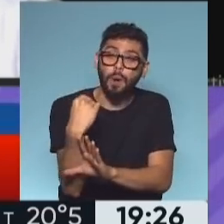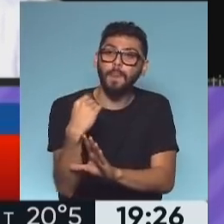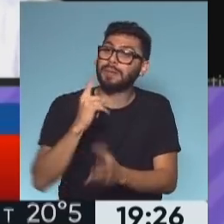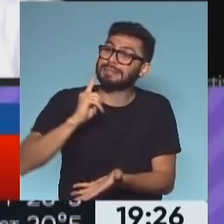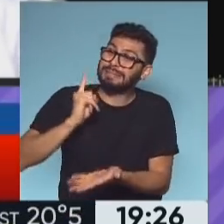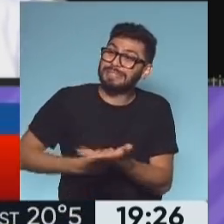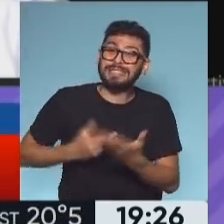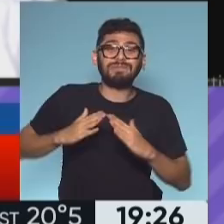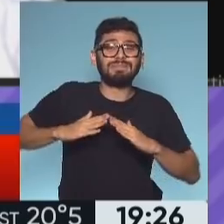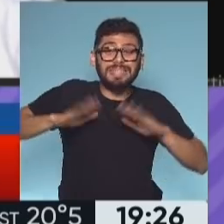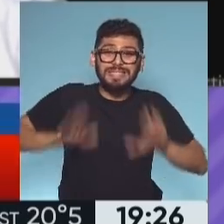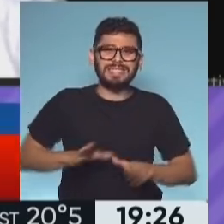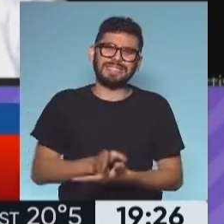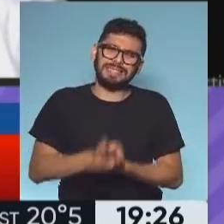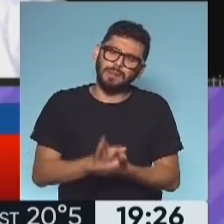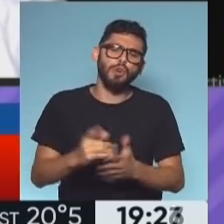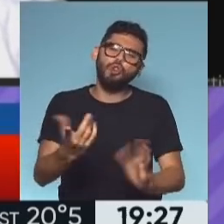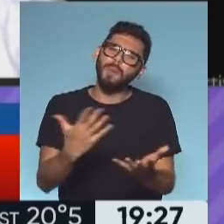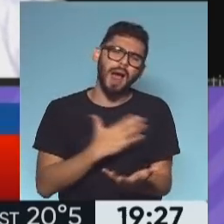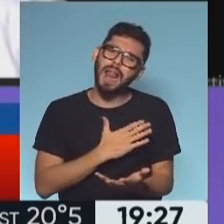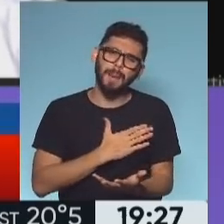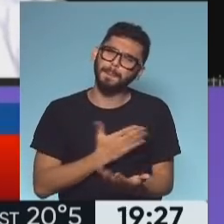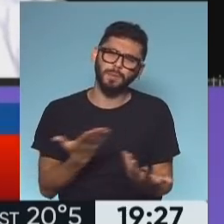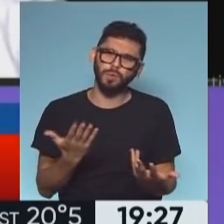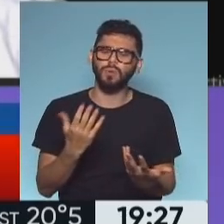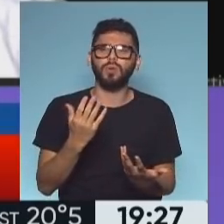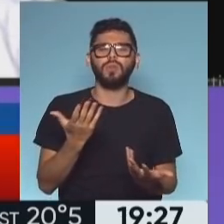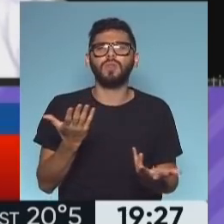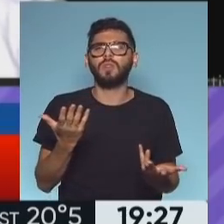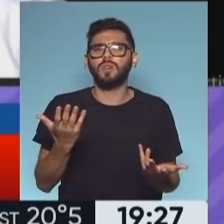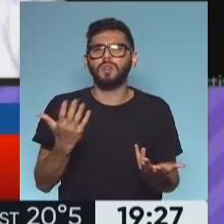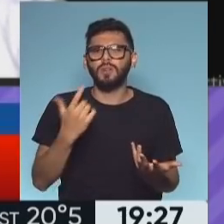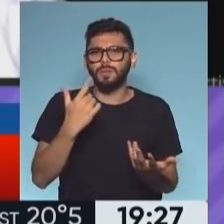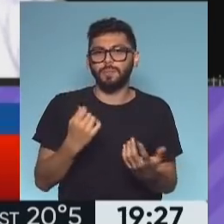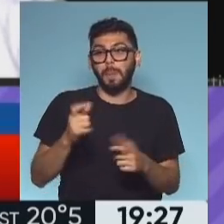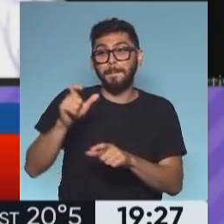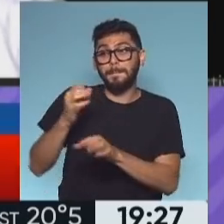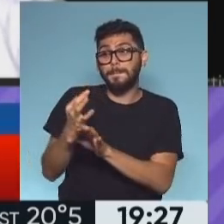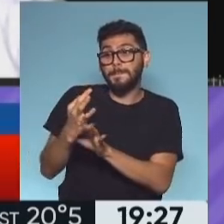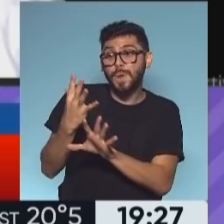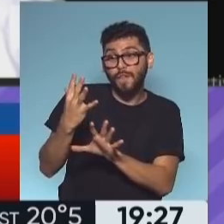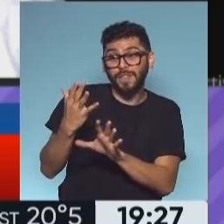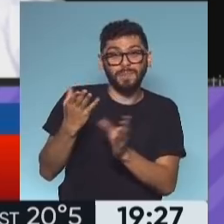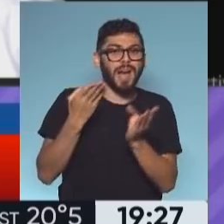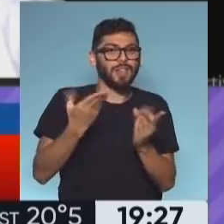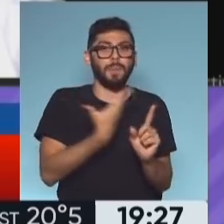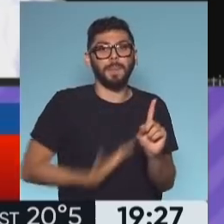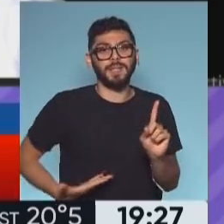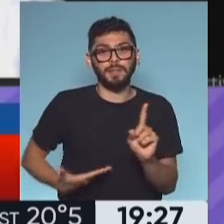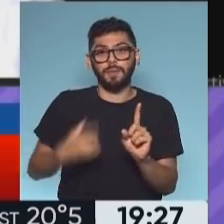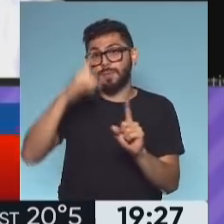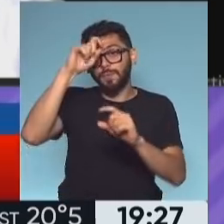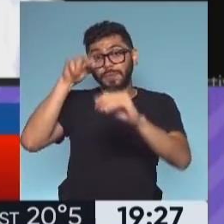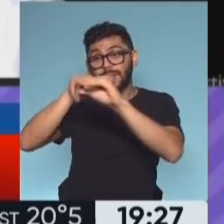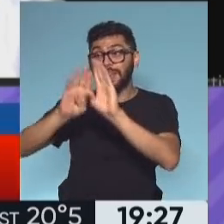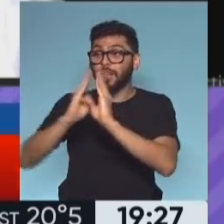estrictas. Yo la verdad que lamento profundamente que en la reunión de expertos que asesoró el presidente no haya ningún intensivista